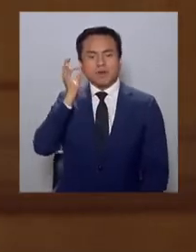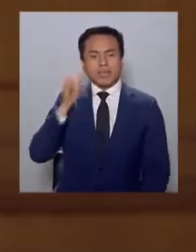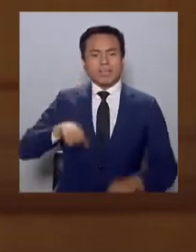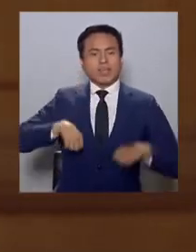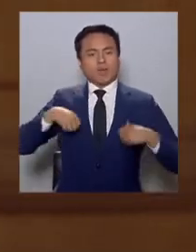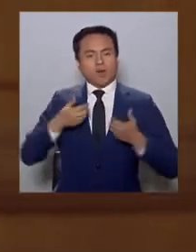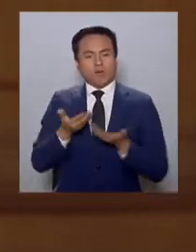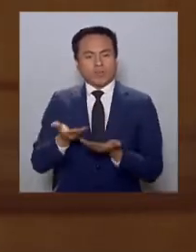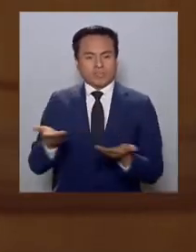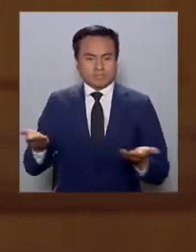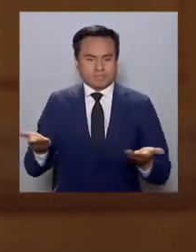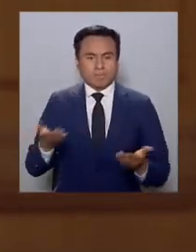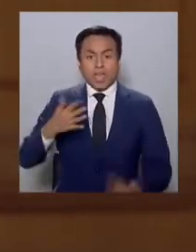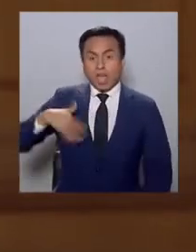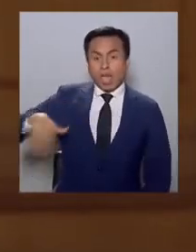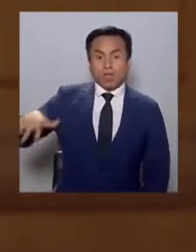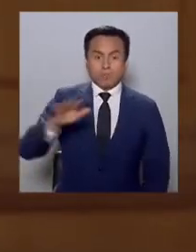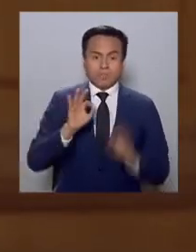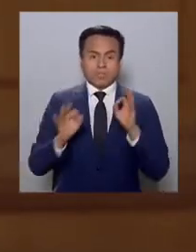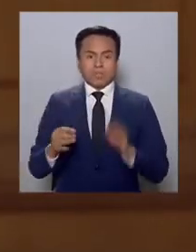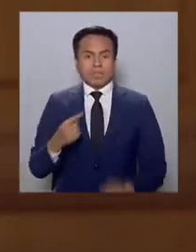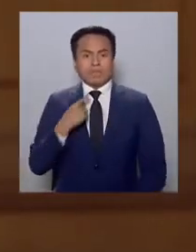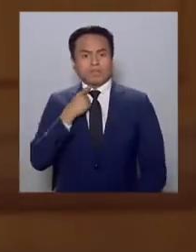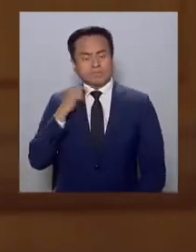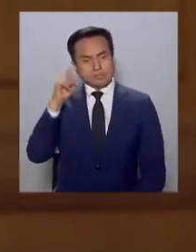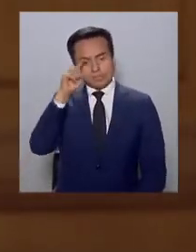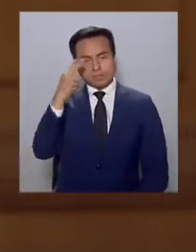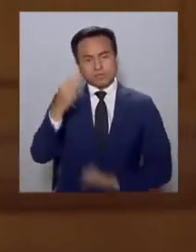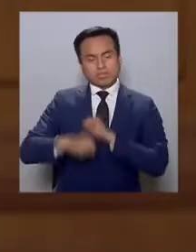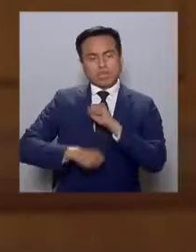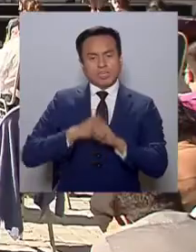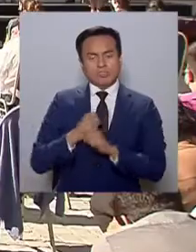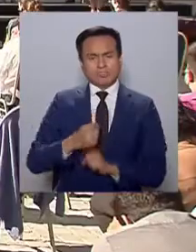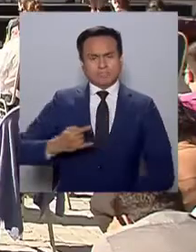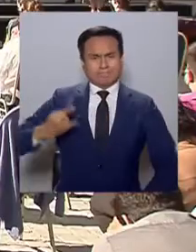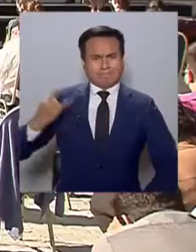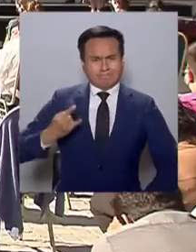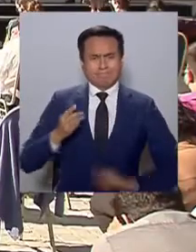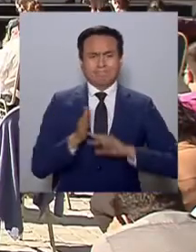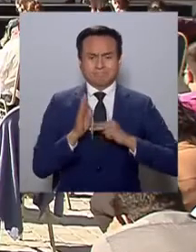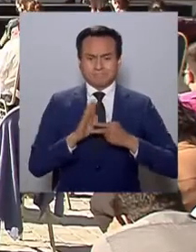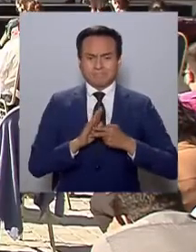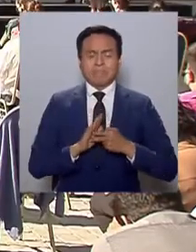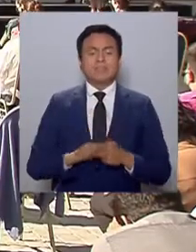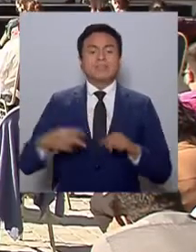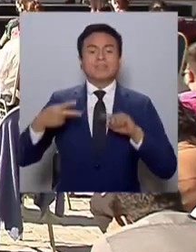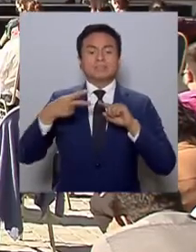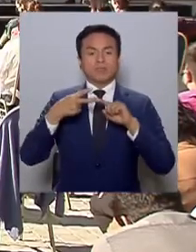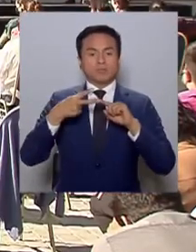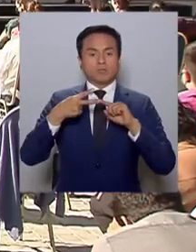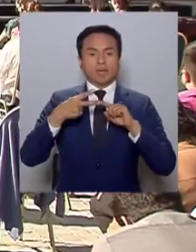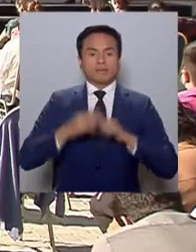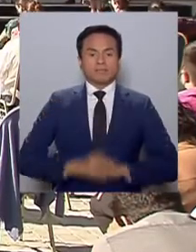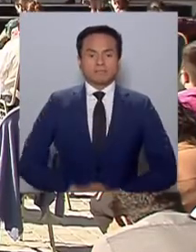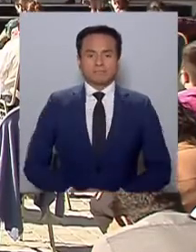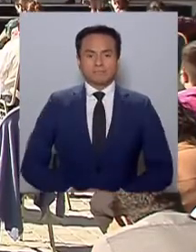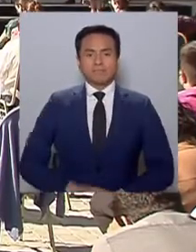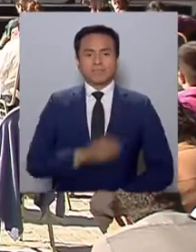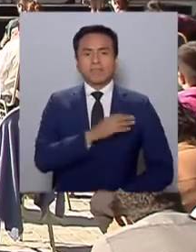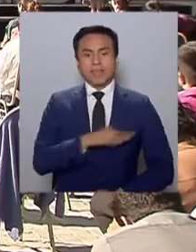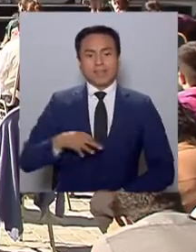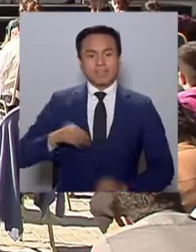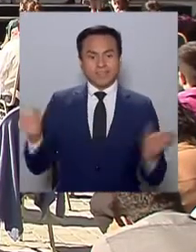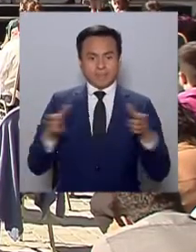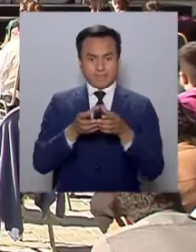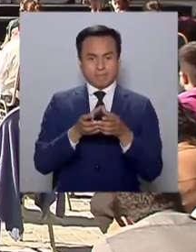los jóvenes, quienes han sido especialmente afectados en estos dos años de emergencia. En segundo lugar, este gabinete